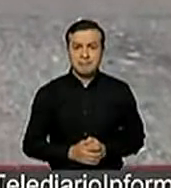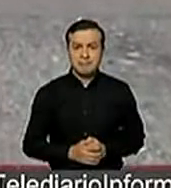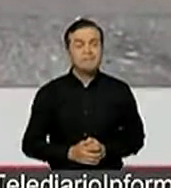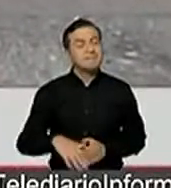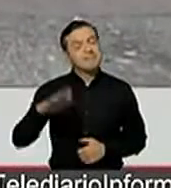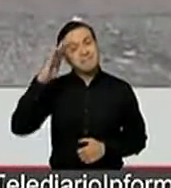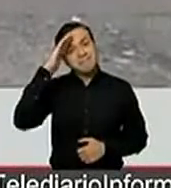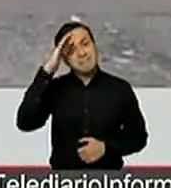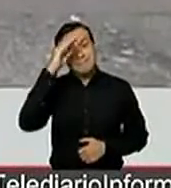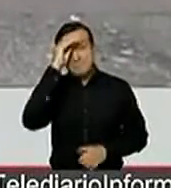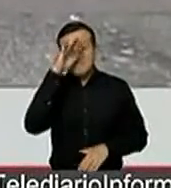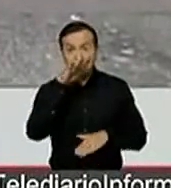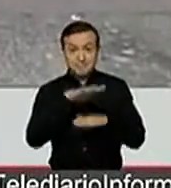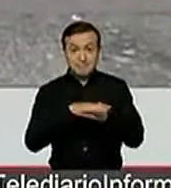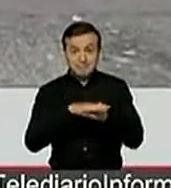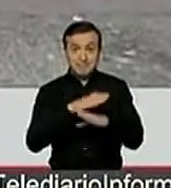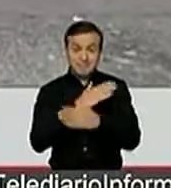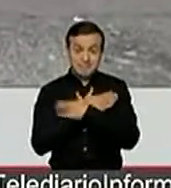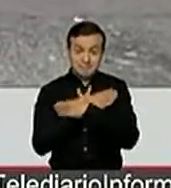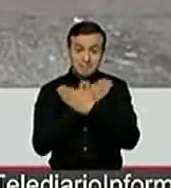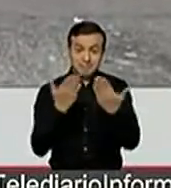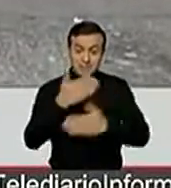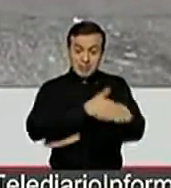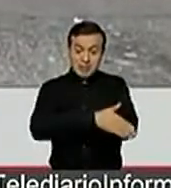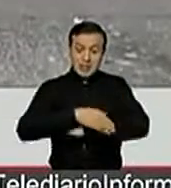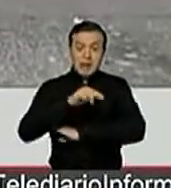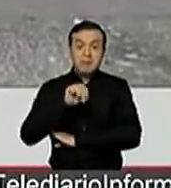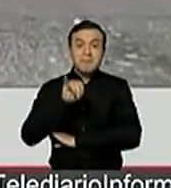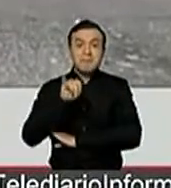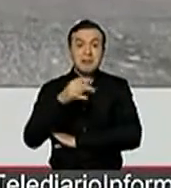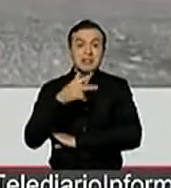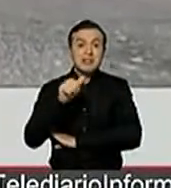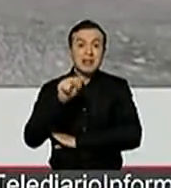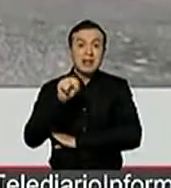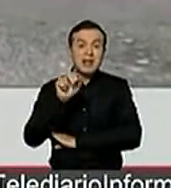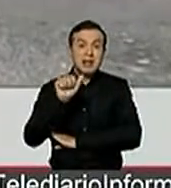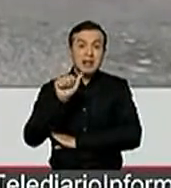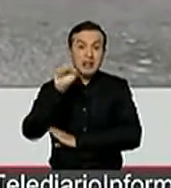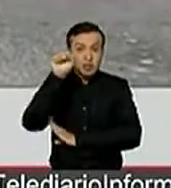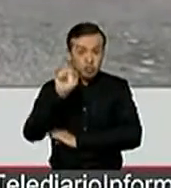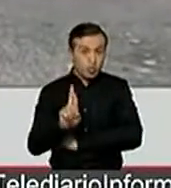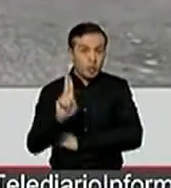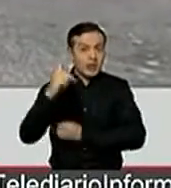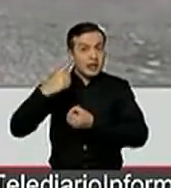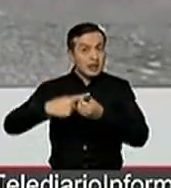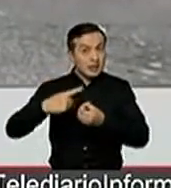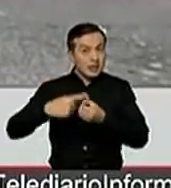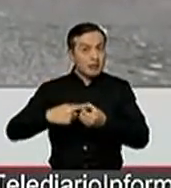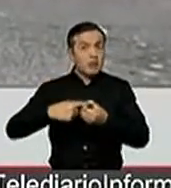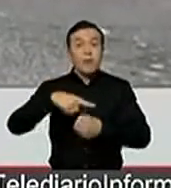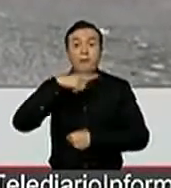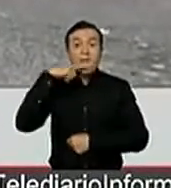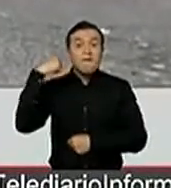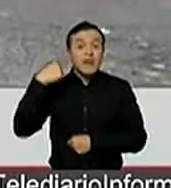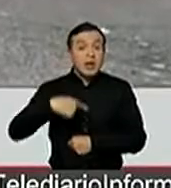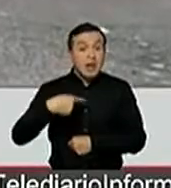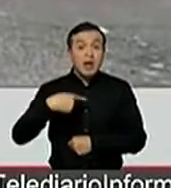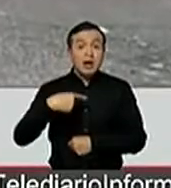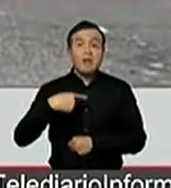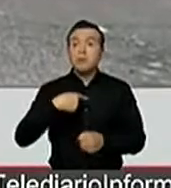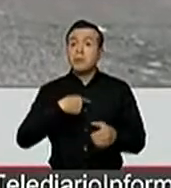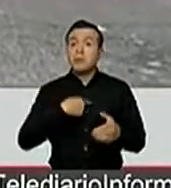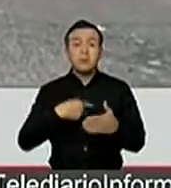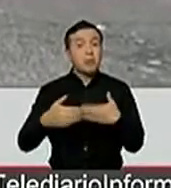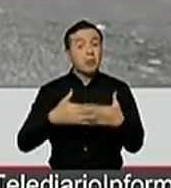Hola, buenas tardes. Saludos desde la avenida Michelena y Minacho al sur de Quito, en donde pese al feriado se registra una intensa